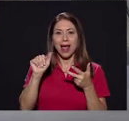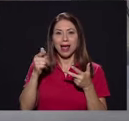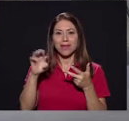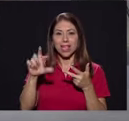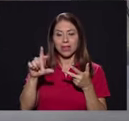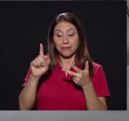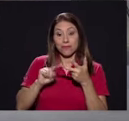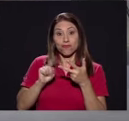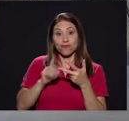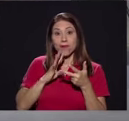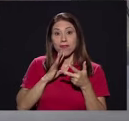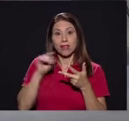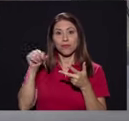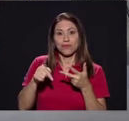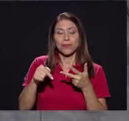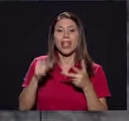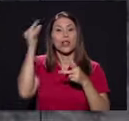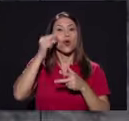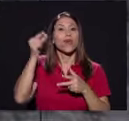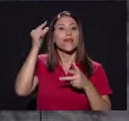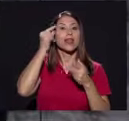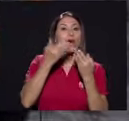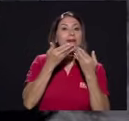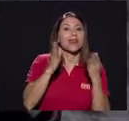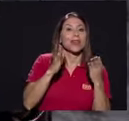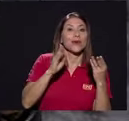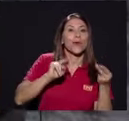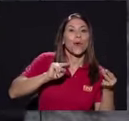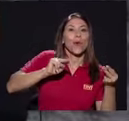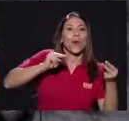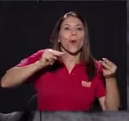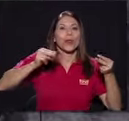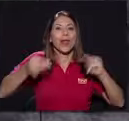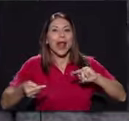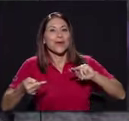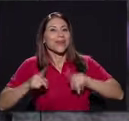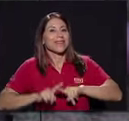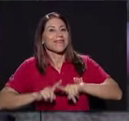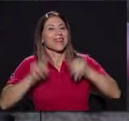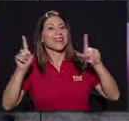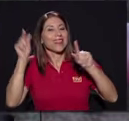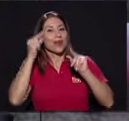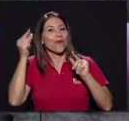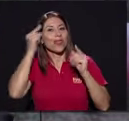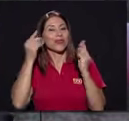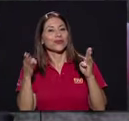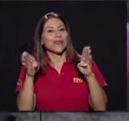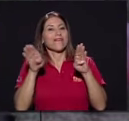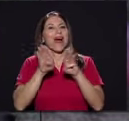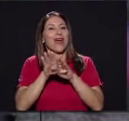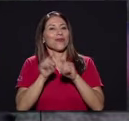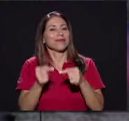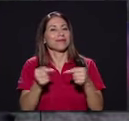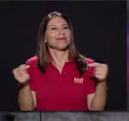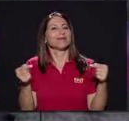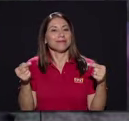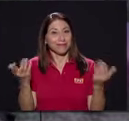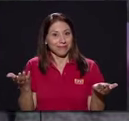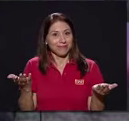la línea de Ana Gabriel, el gobierno abierto es contrario al gobierno cerrado, como antonomía. Y la pregunta